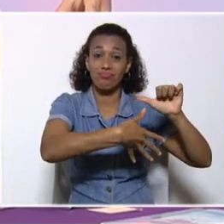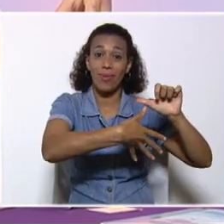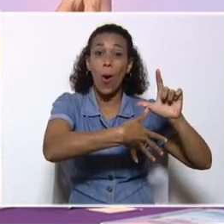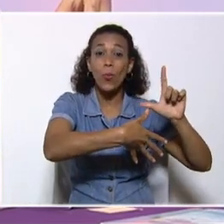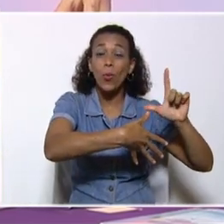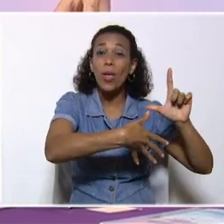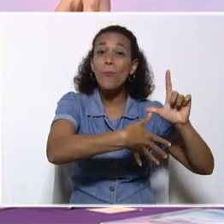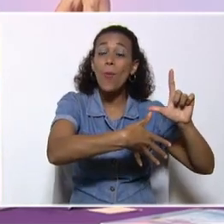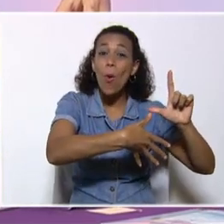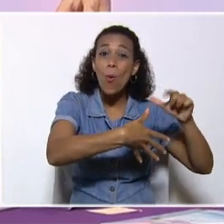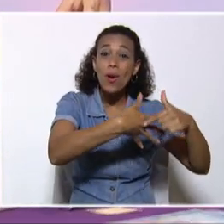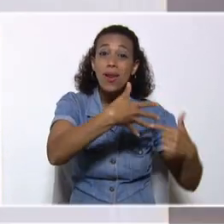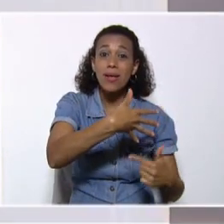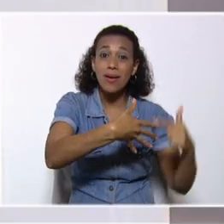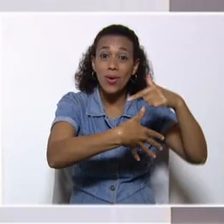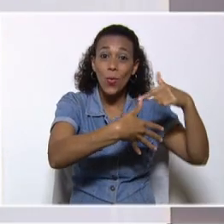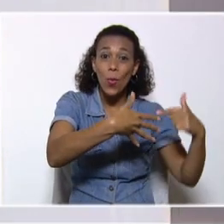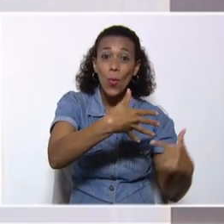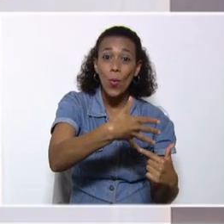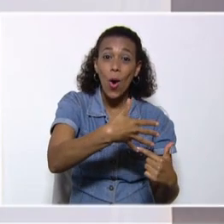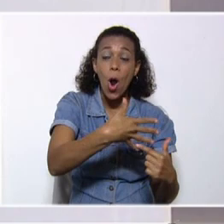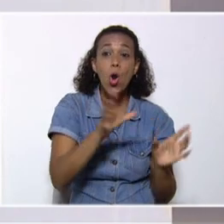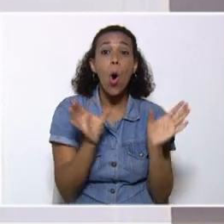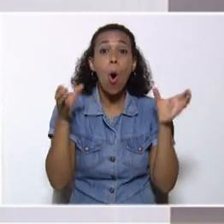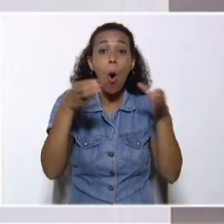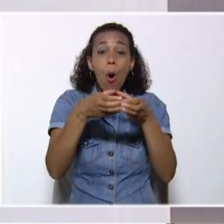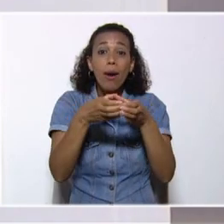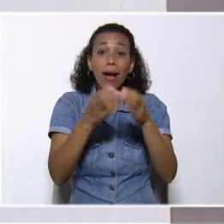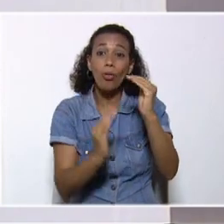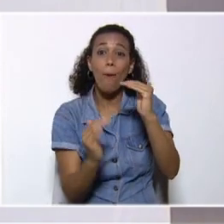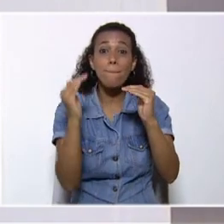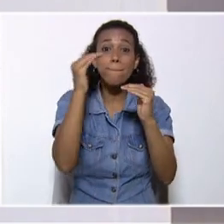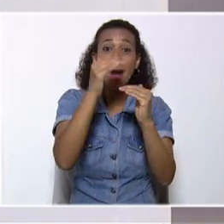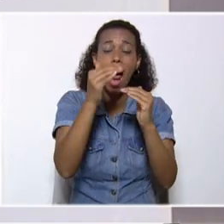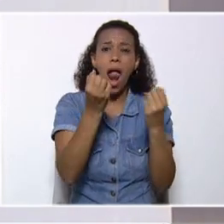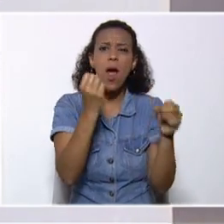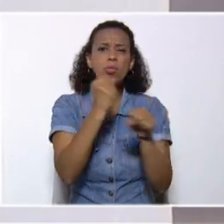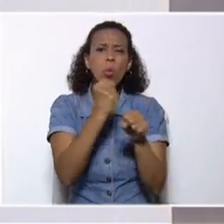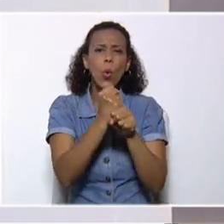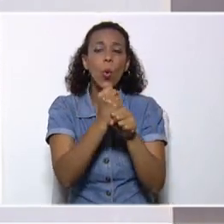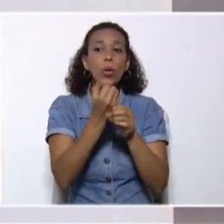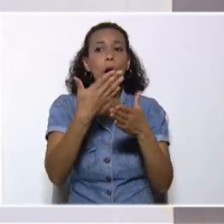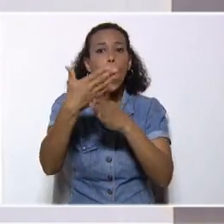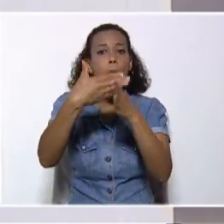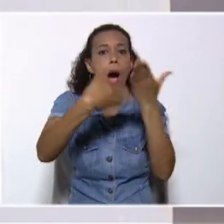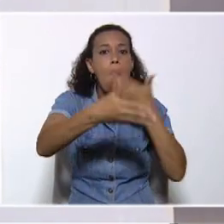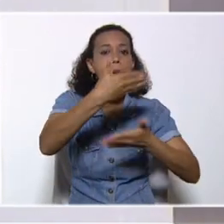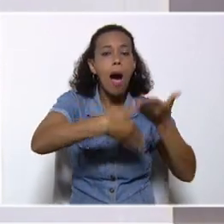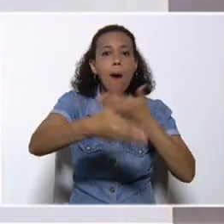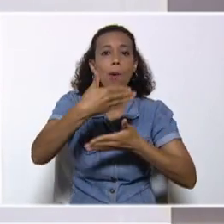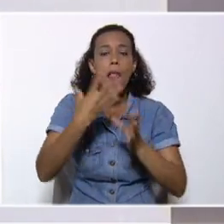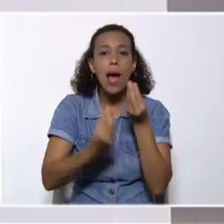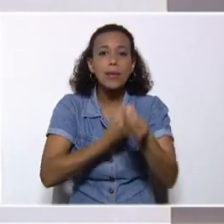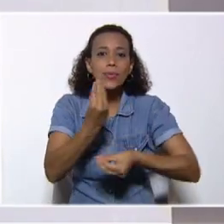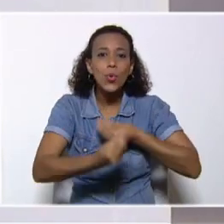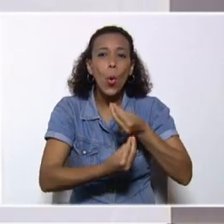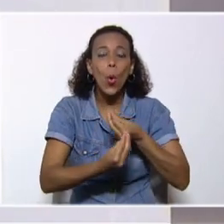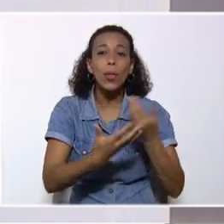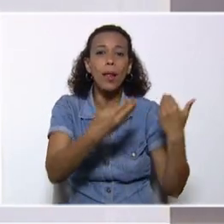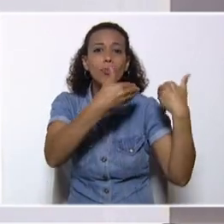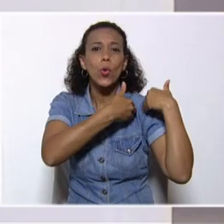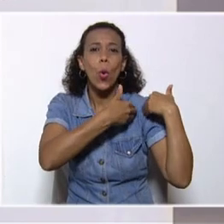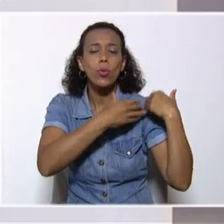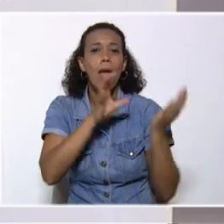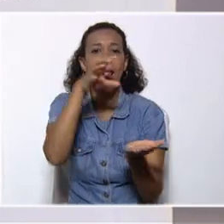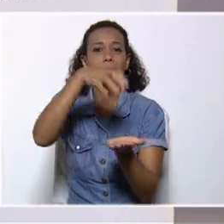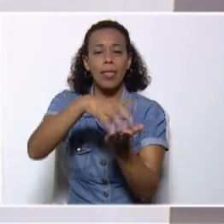público tiene sus funciones propias, pero los órganos a los que incumbe su ejercicio colaboran entre sí en la realización de los fines